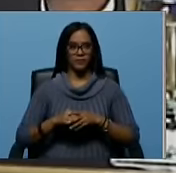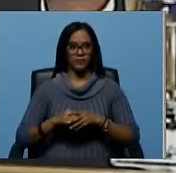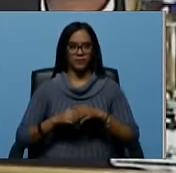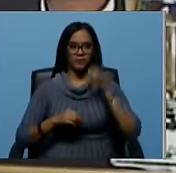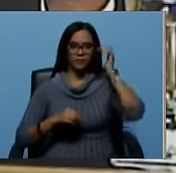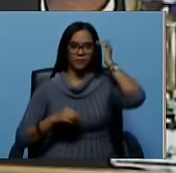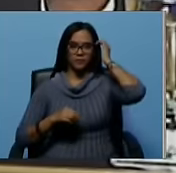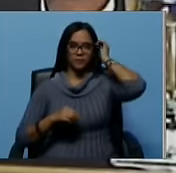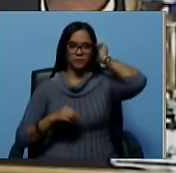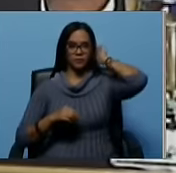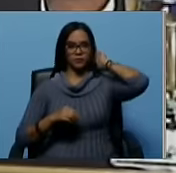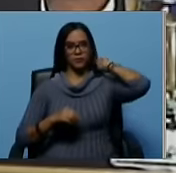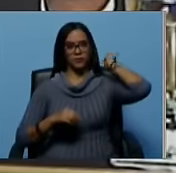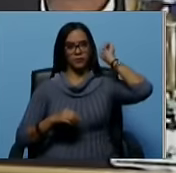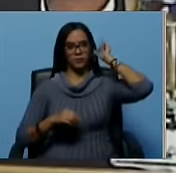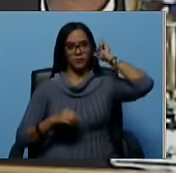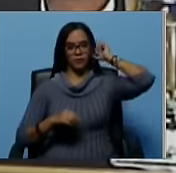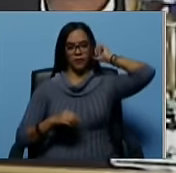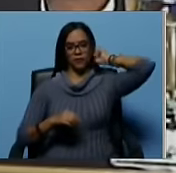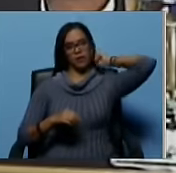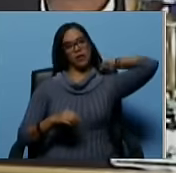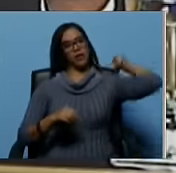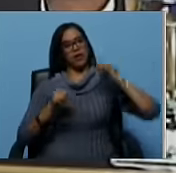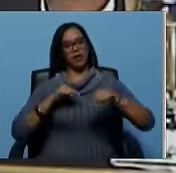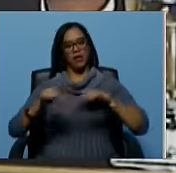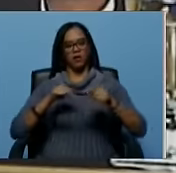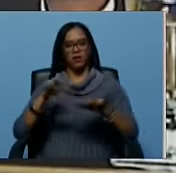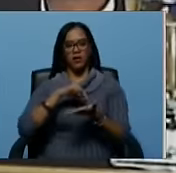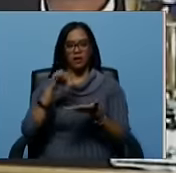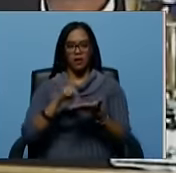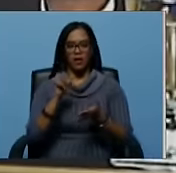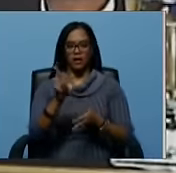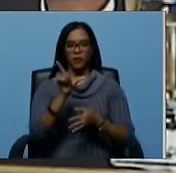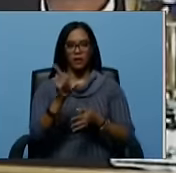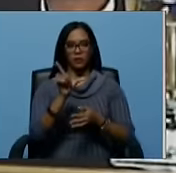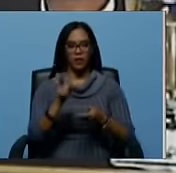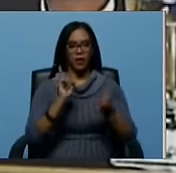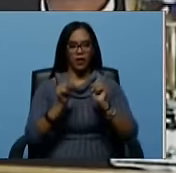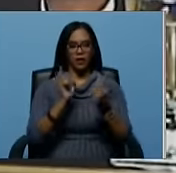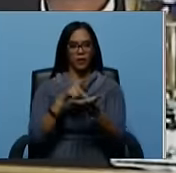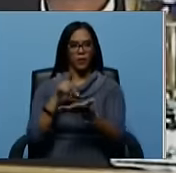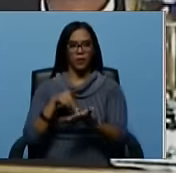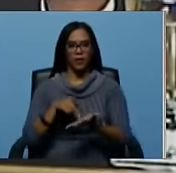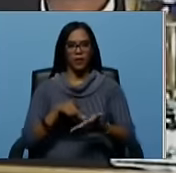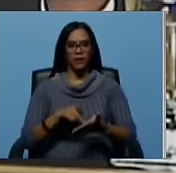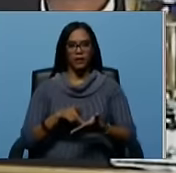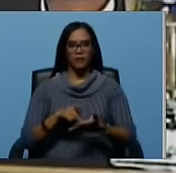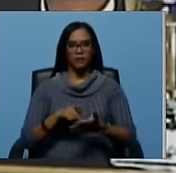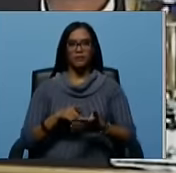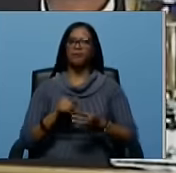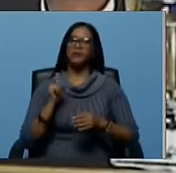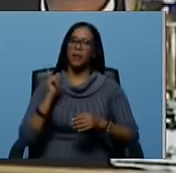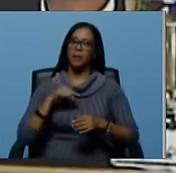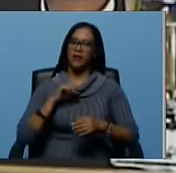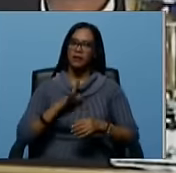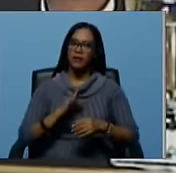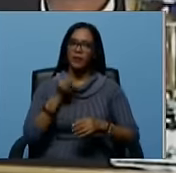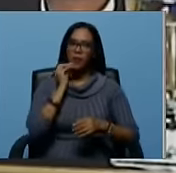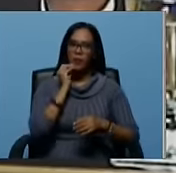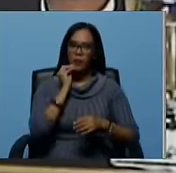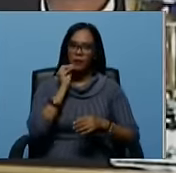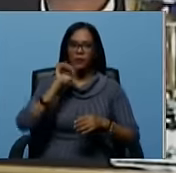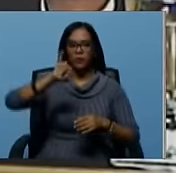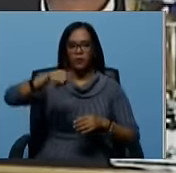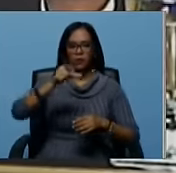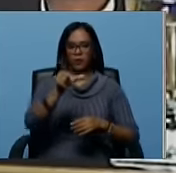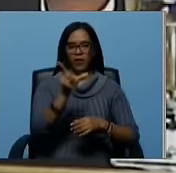la Dirección Nacional del Partido Socialista Unido de Venezuela, algunos que andan por ahí. Están también la juventud del Partido